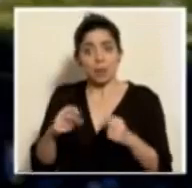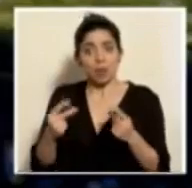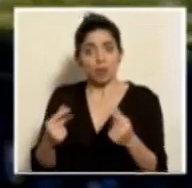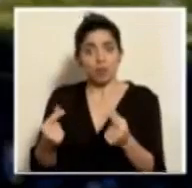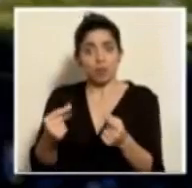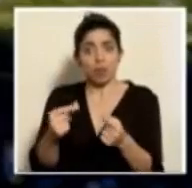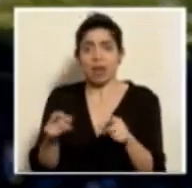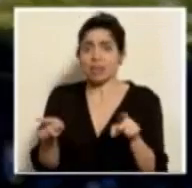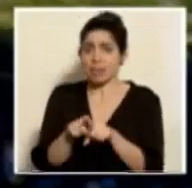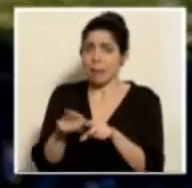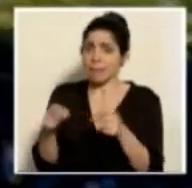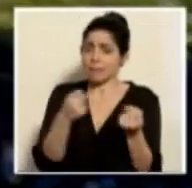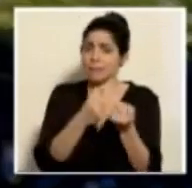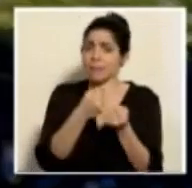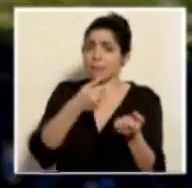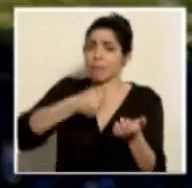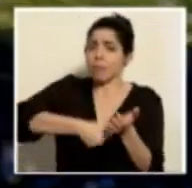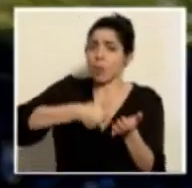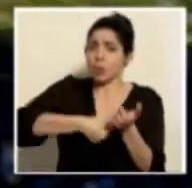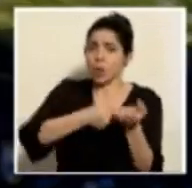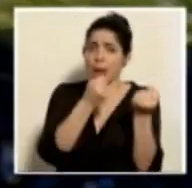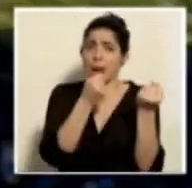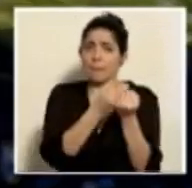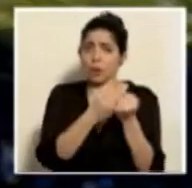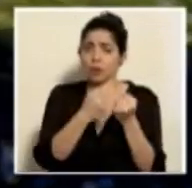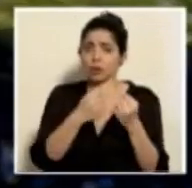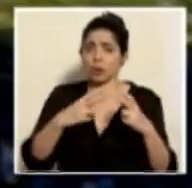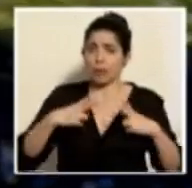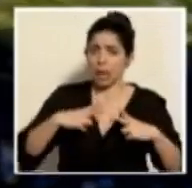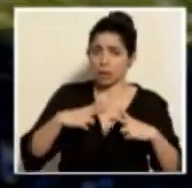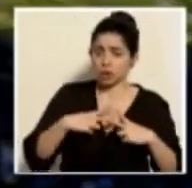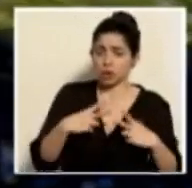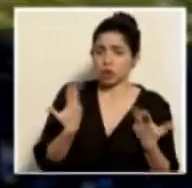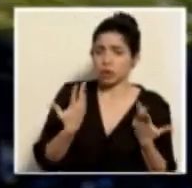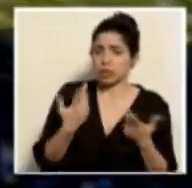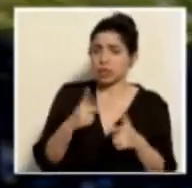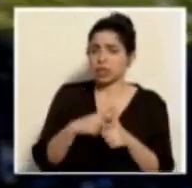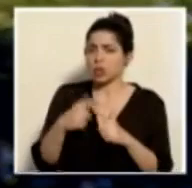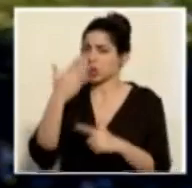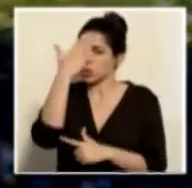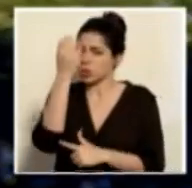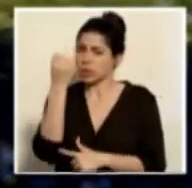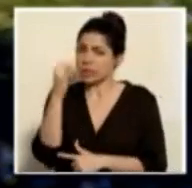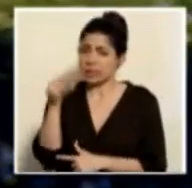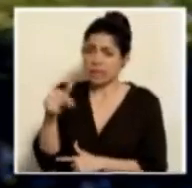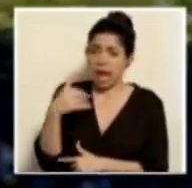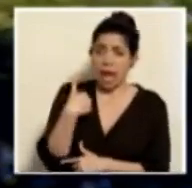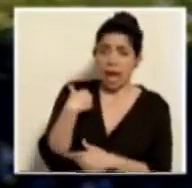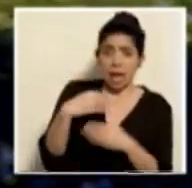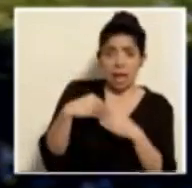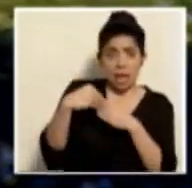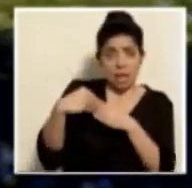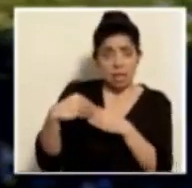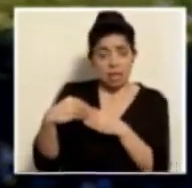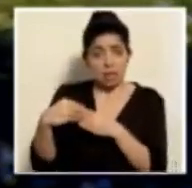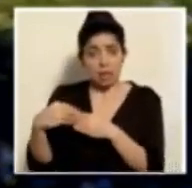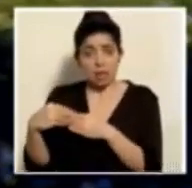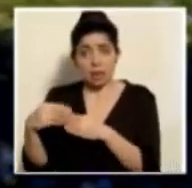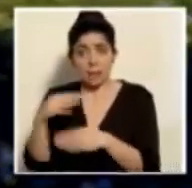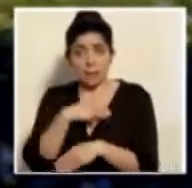más rápido, también votó a favor de ese receso. No sé si hubo por ahí liderazgo del Ministerio